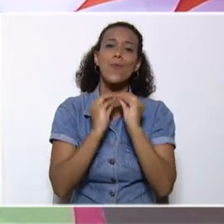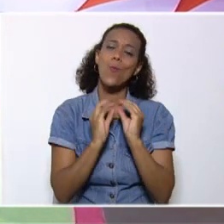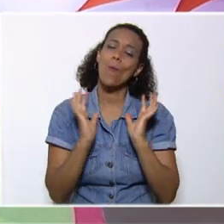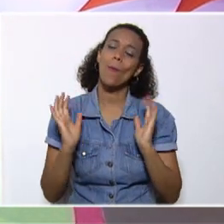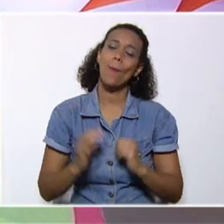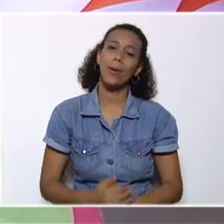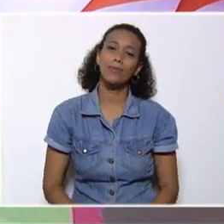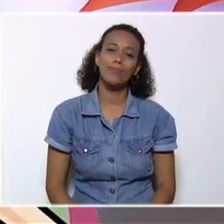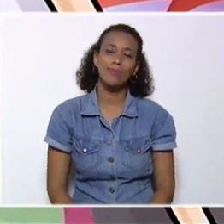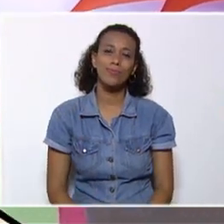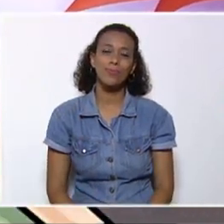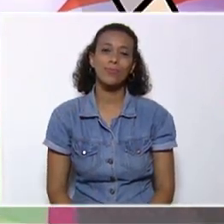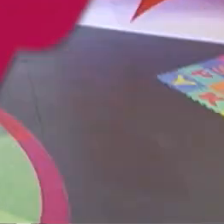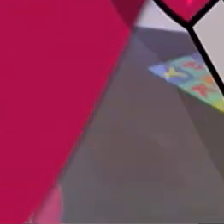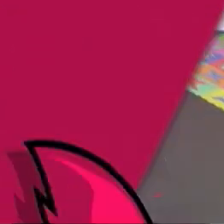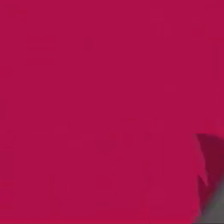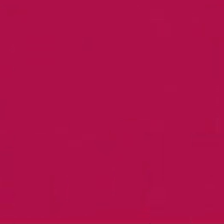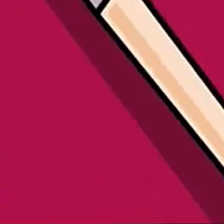algo común.